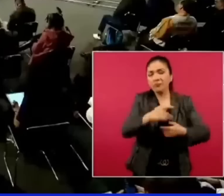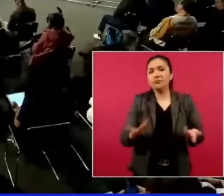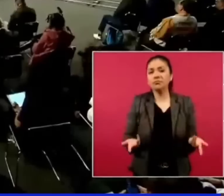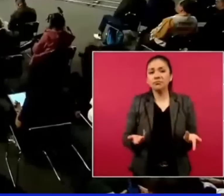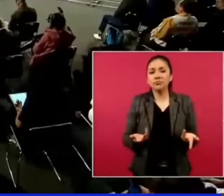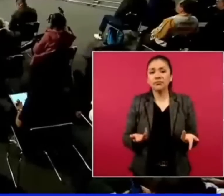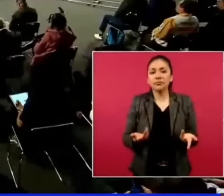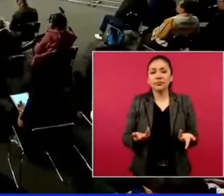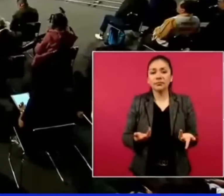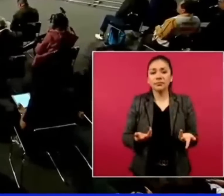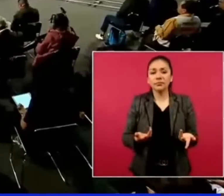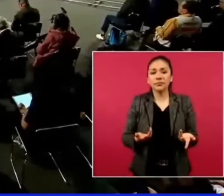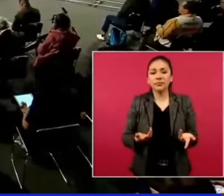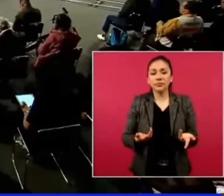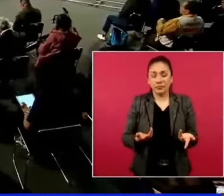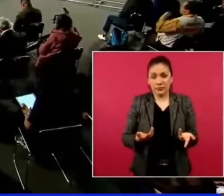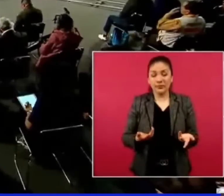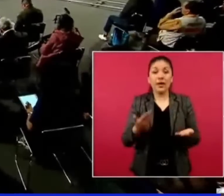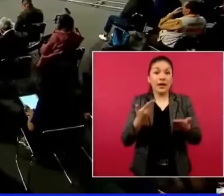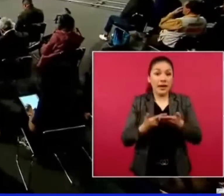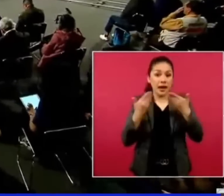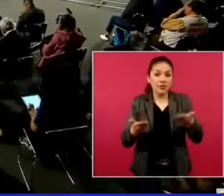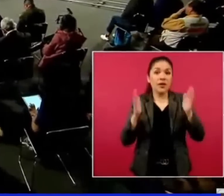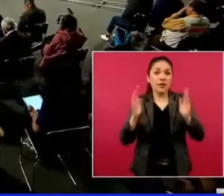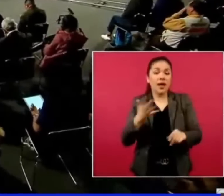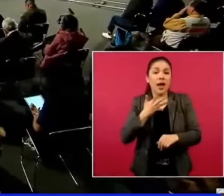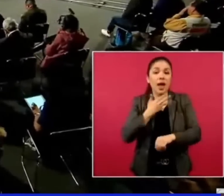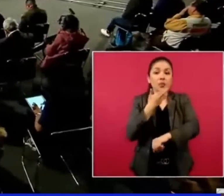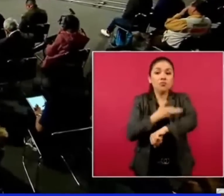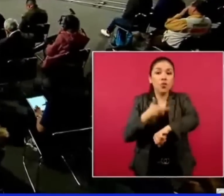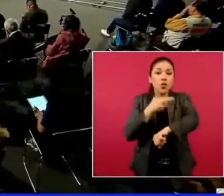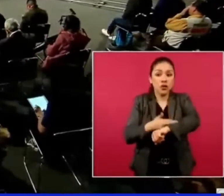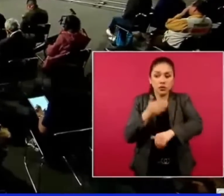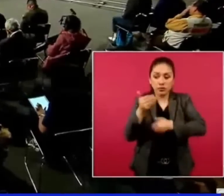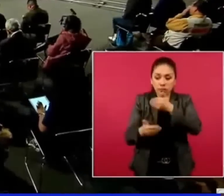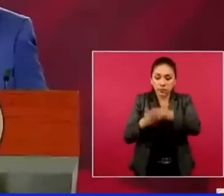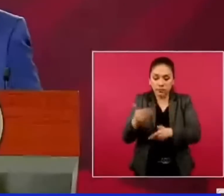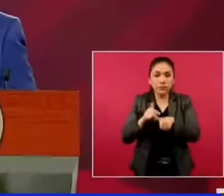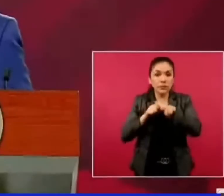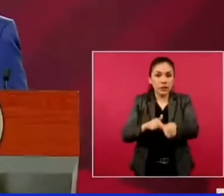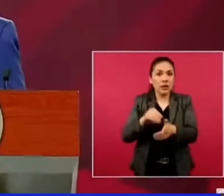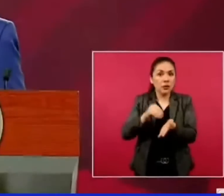Incluso ya es un proceso en curso,